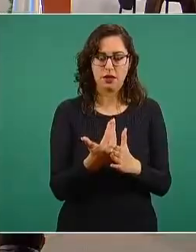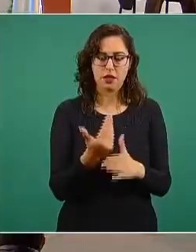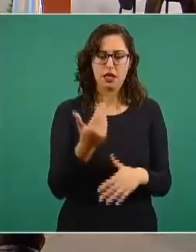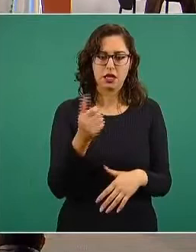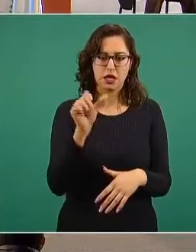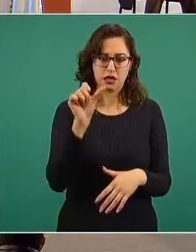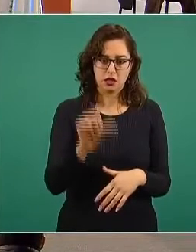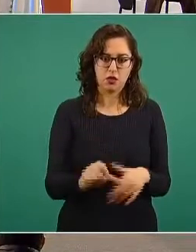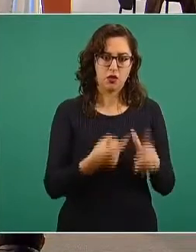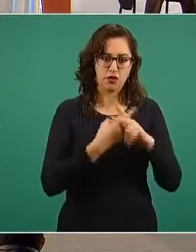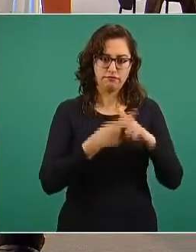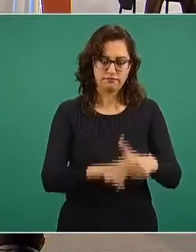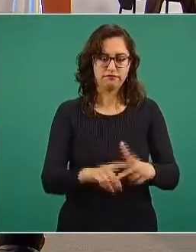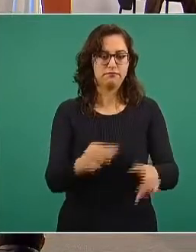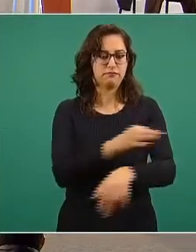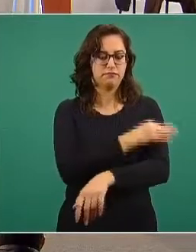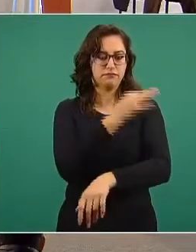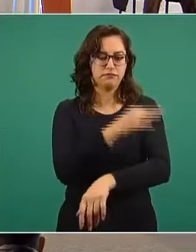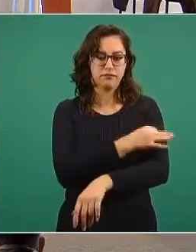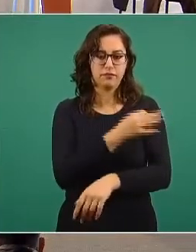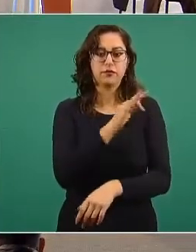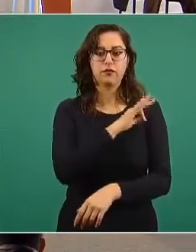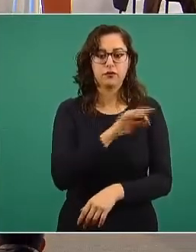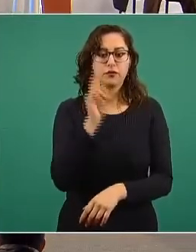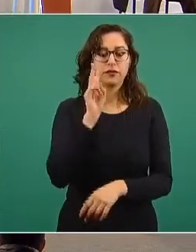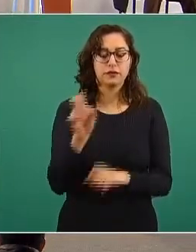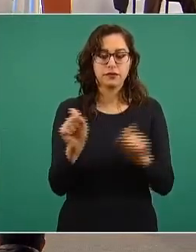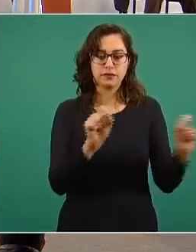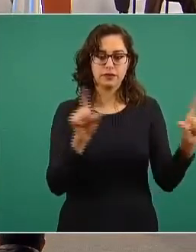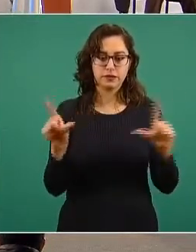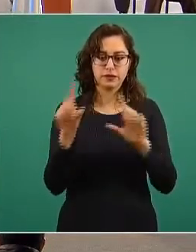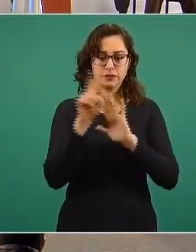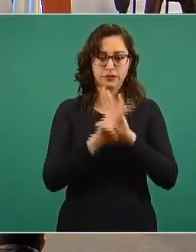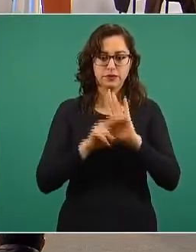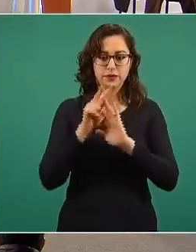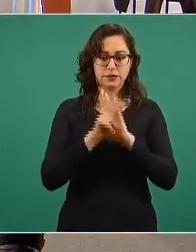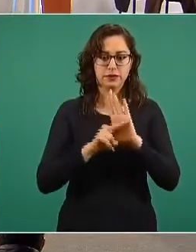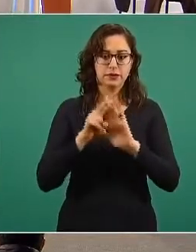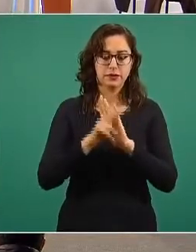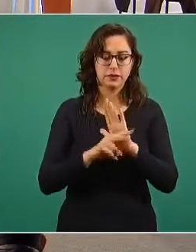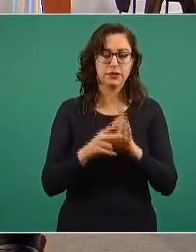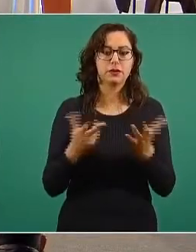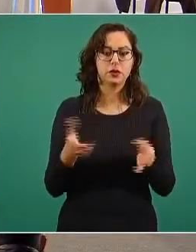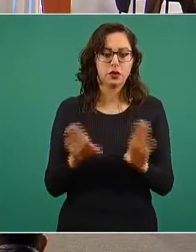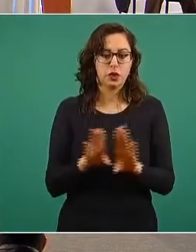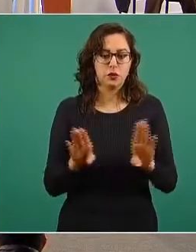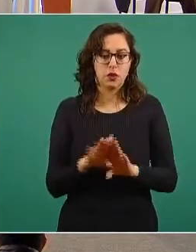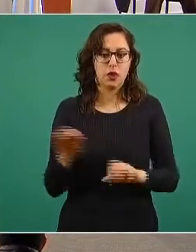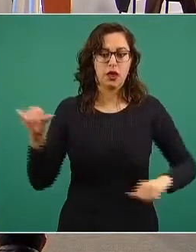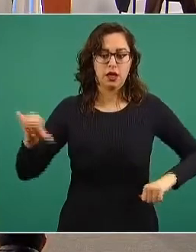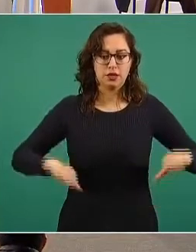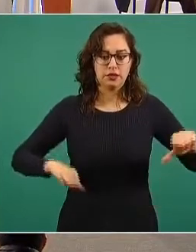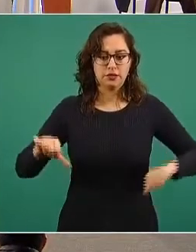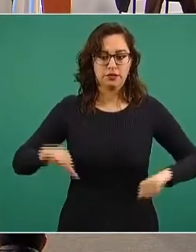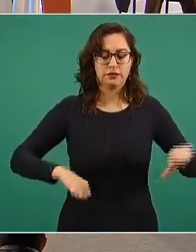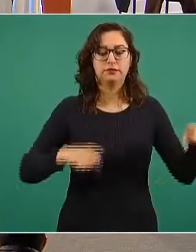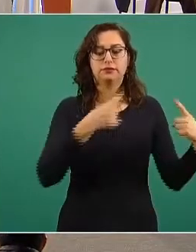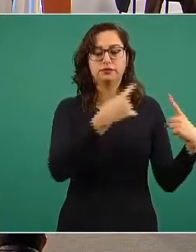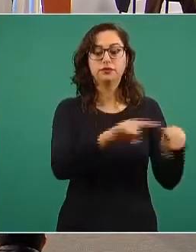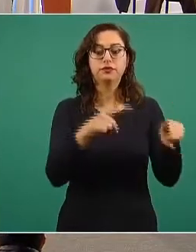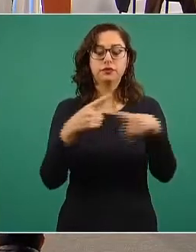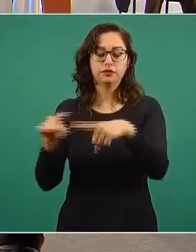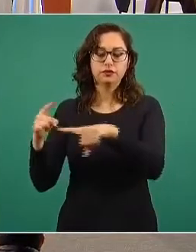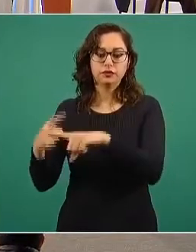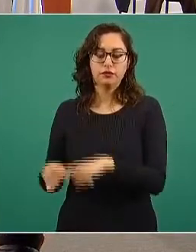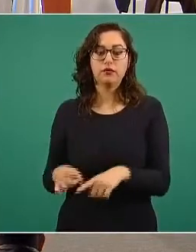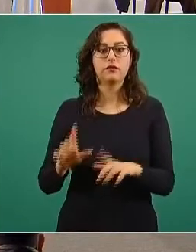hoy. Pasamos el video, señor presidente. Tenemos un video de las actividades que se realizaron el día de ayer, desde